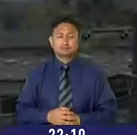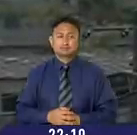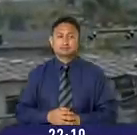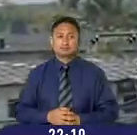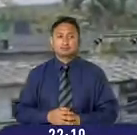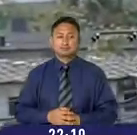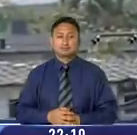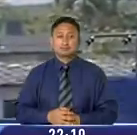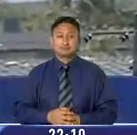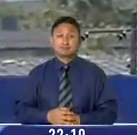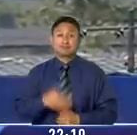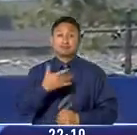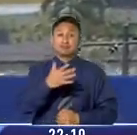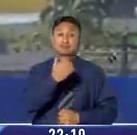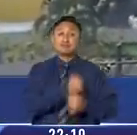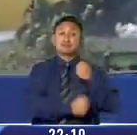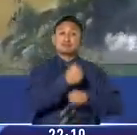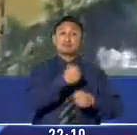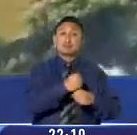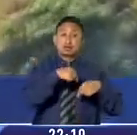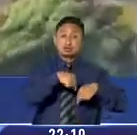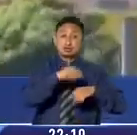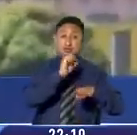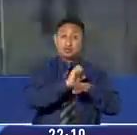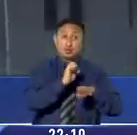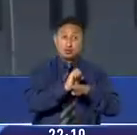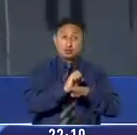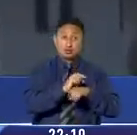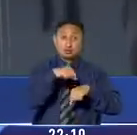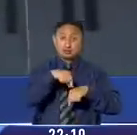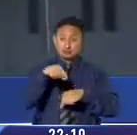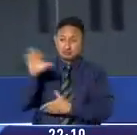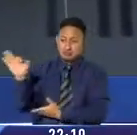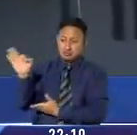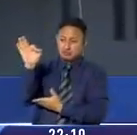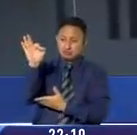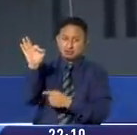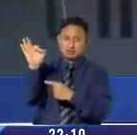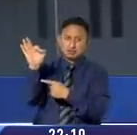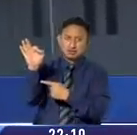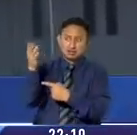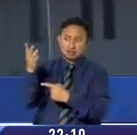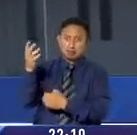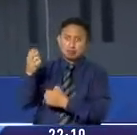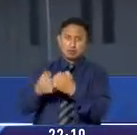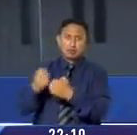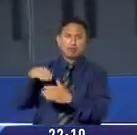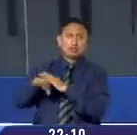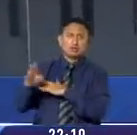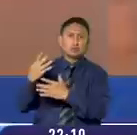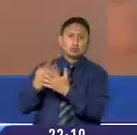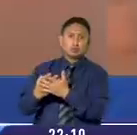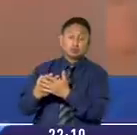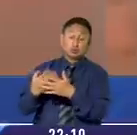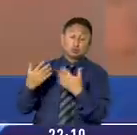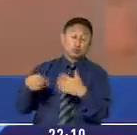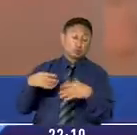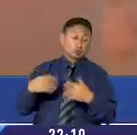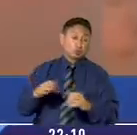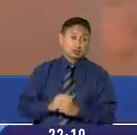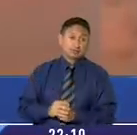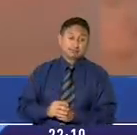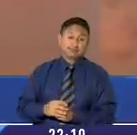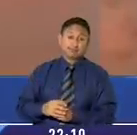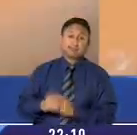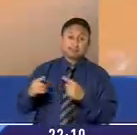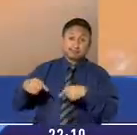En los últimos años, Ecuador se ha convertido en un referente del caos penitenciario. Una tras otra,